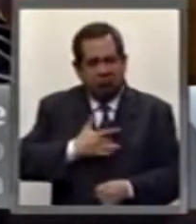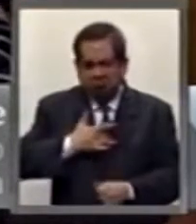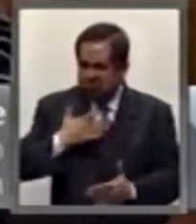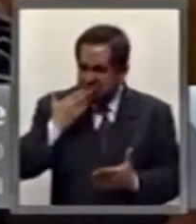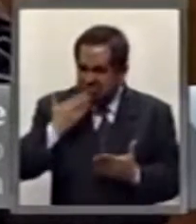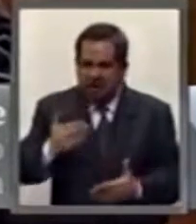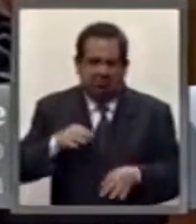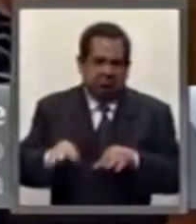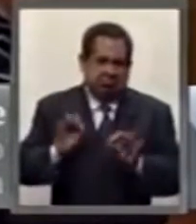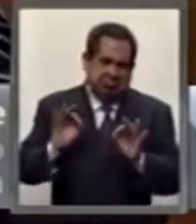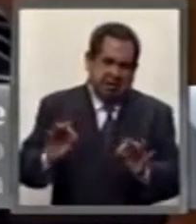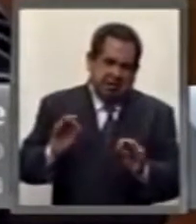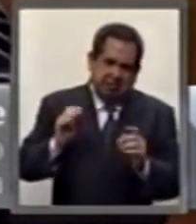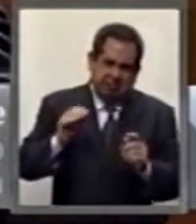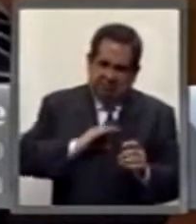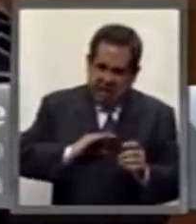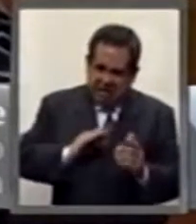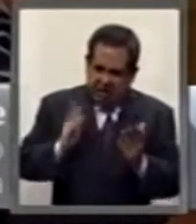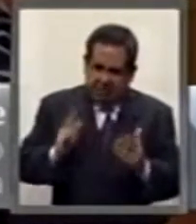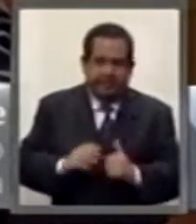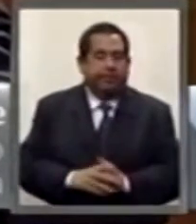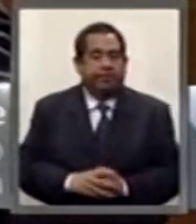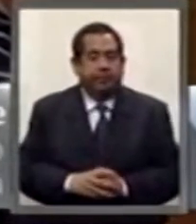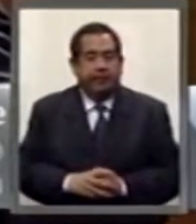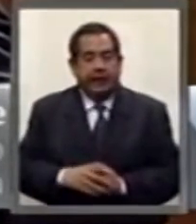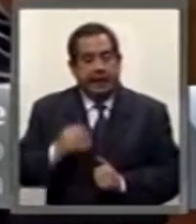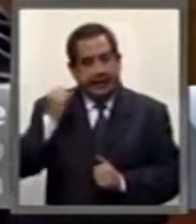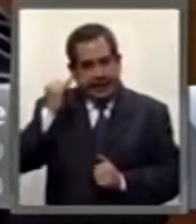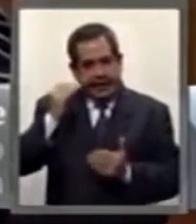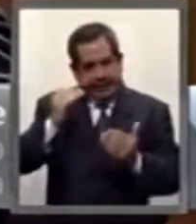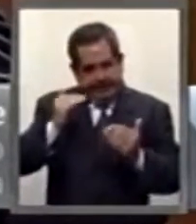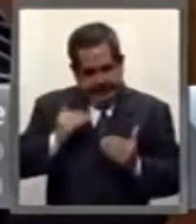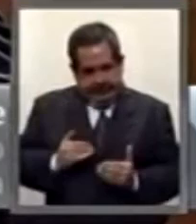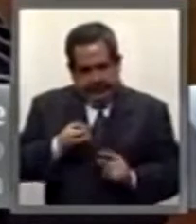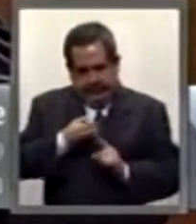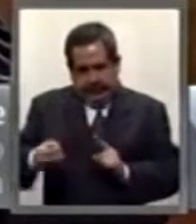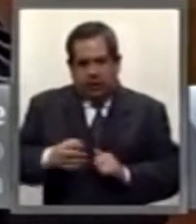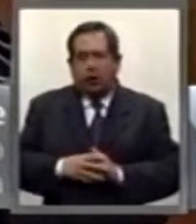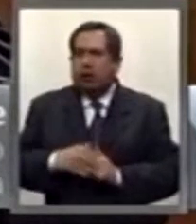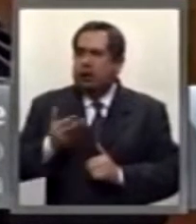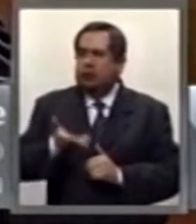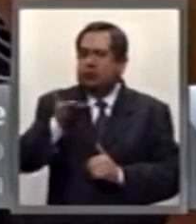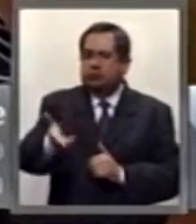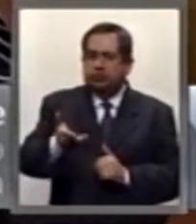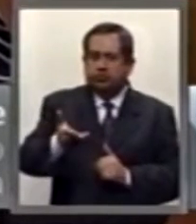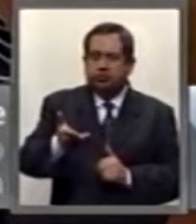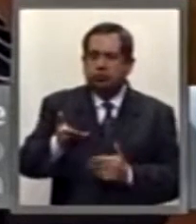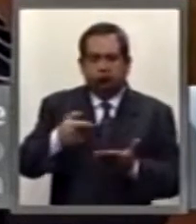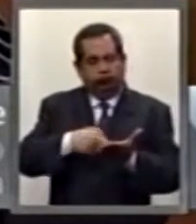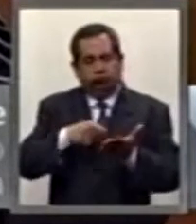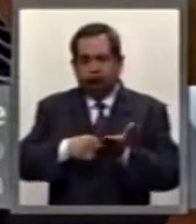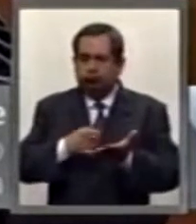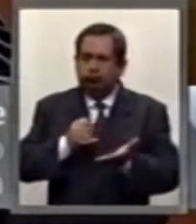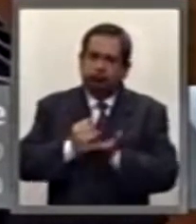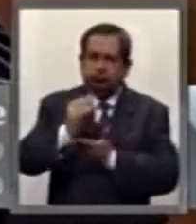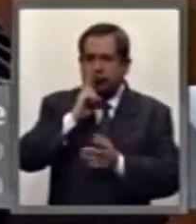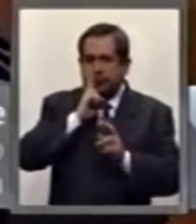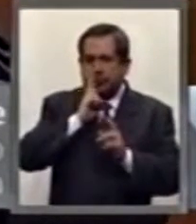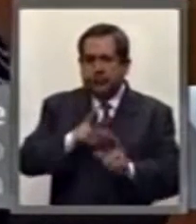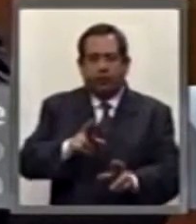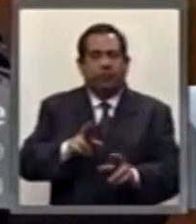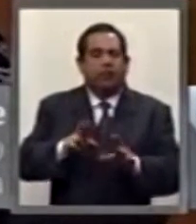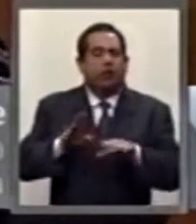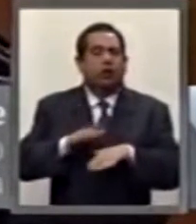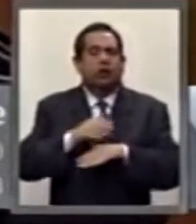de esta comisión. Entonces, en este orden de ideas, me permito poner a su consideración el dictamen